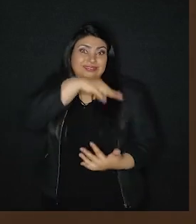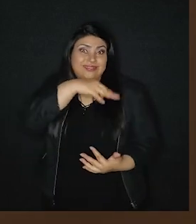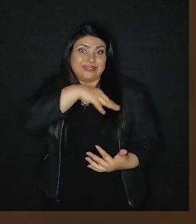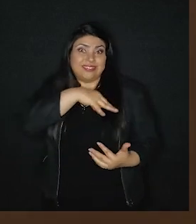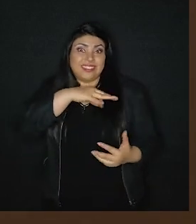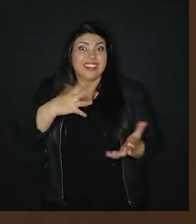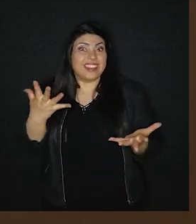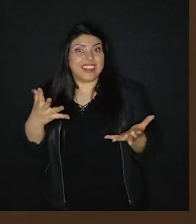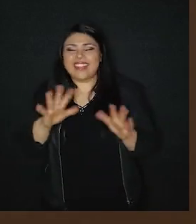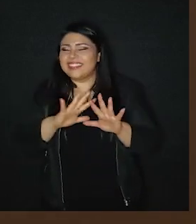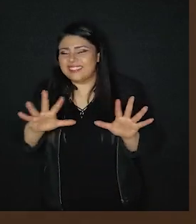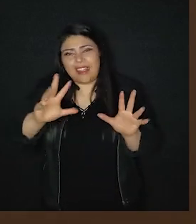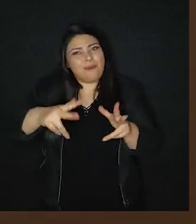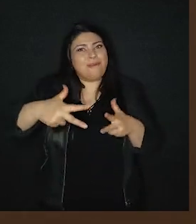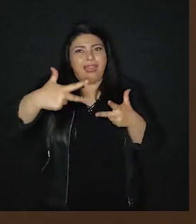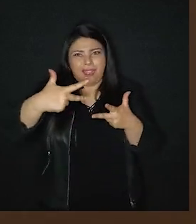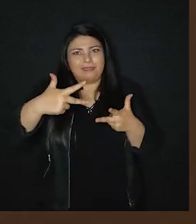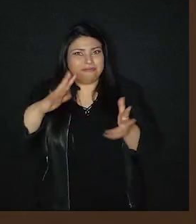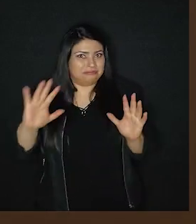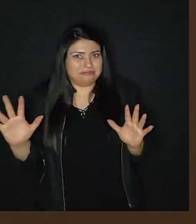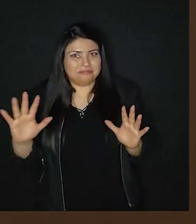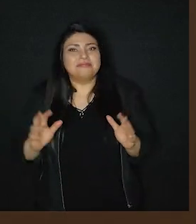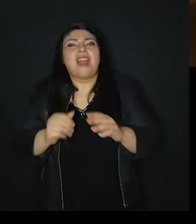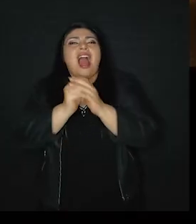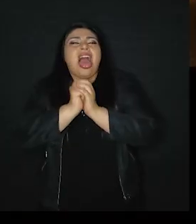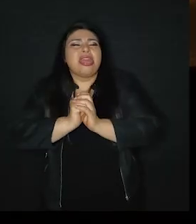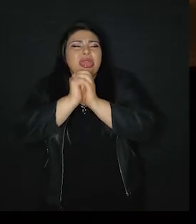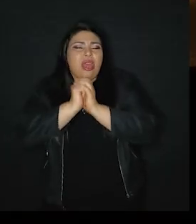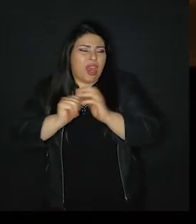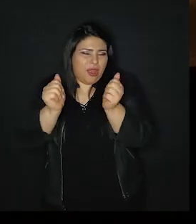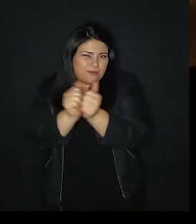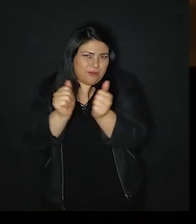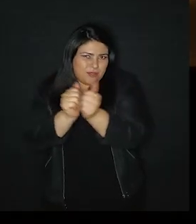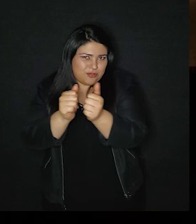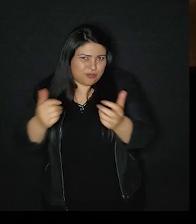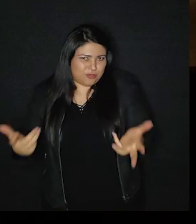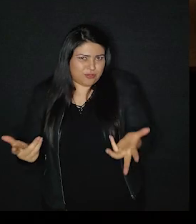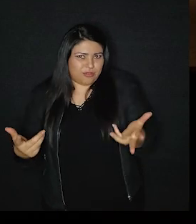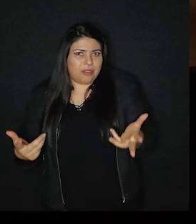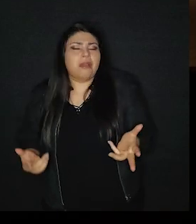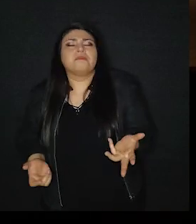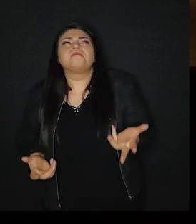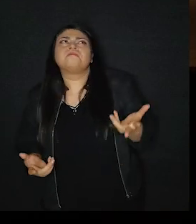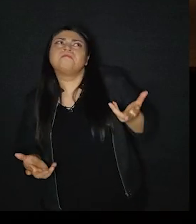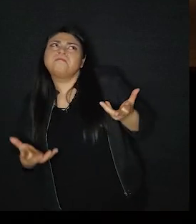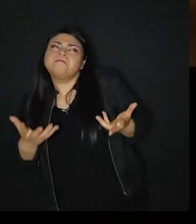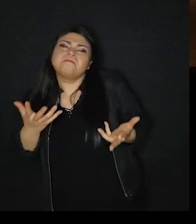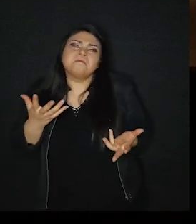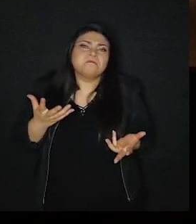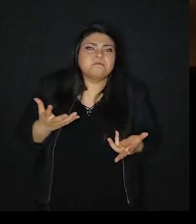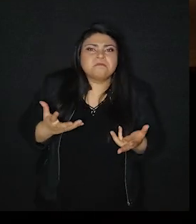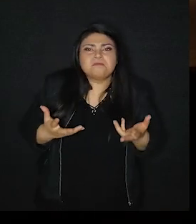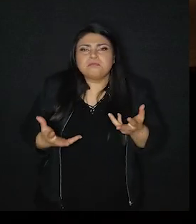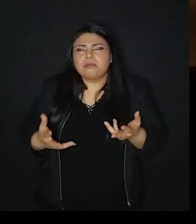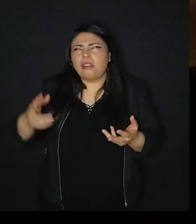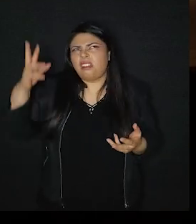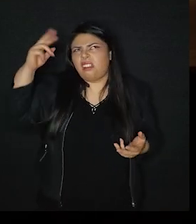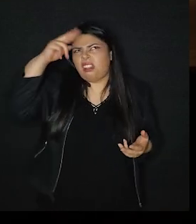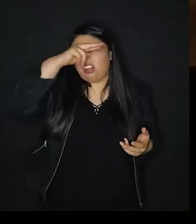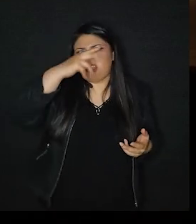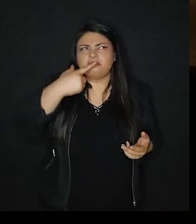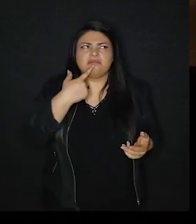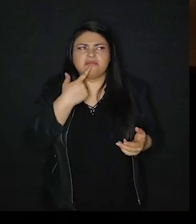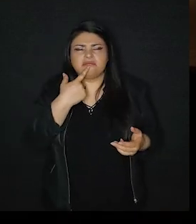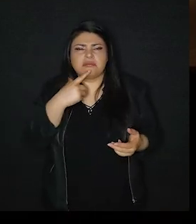accedes verdad a la palabra del señor adorarás junto con nosotros desde tu casa y entonces puede ser un poquito extraño será que